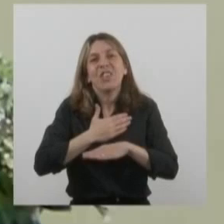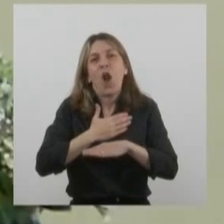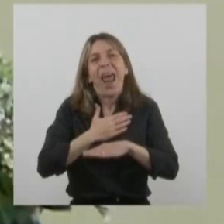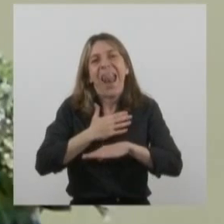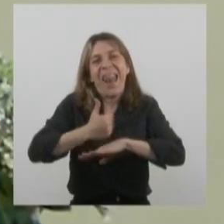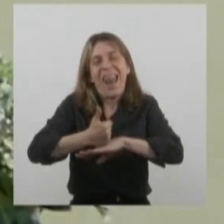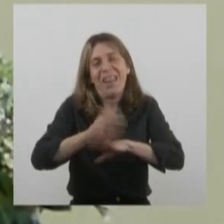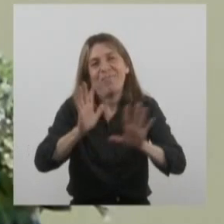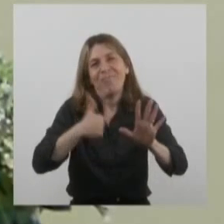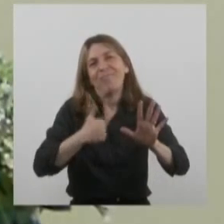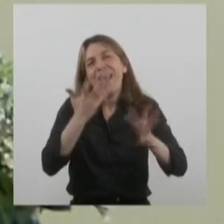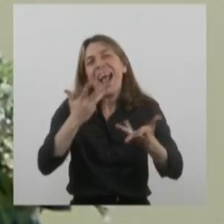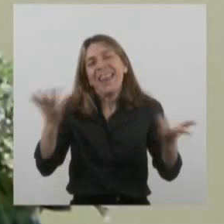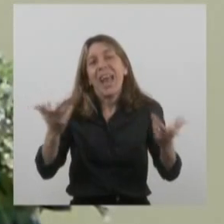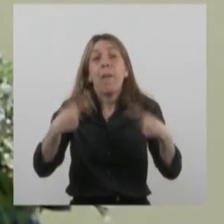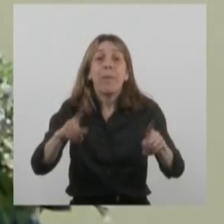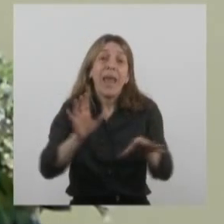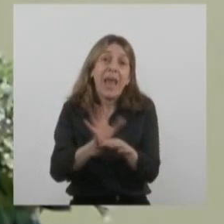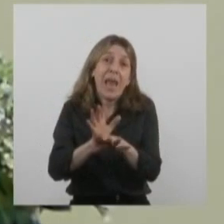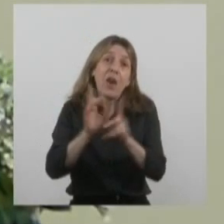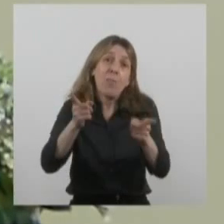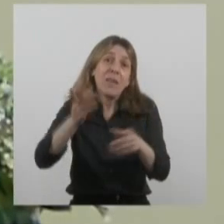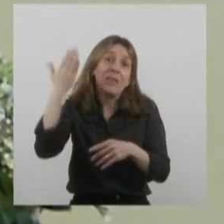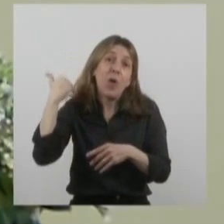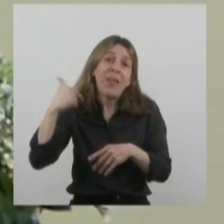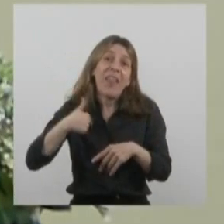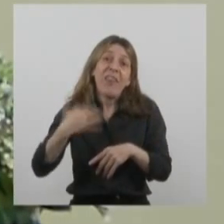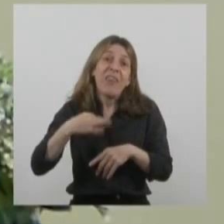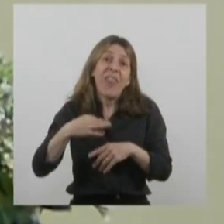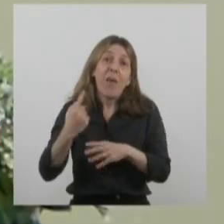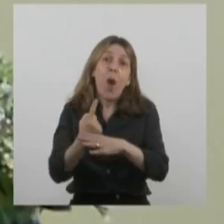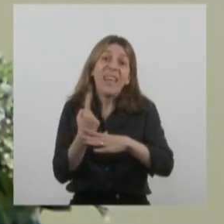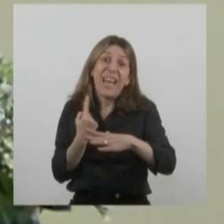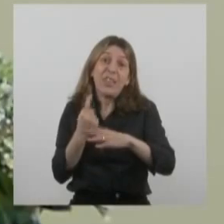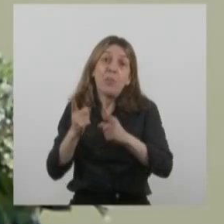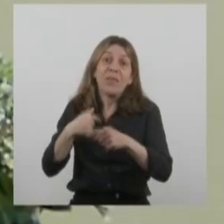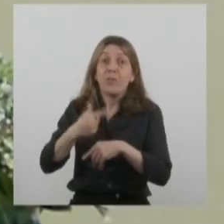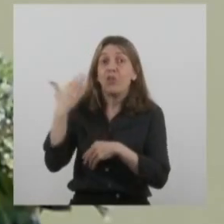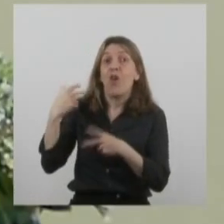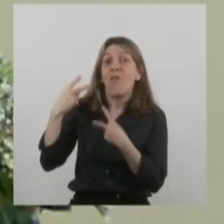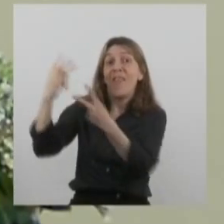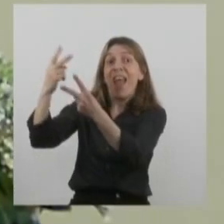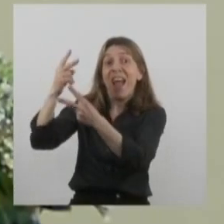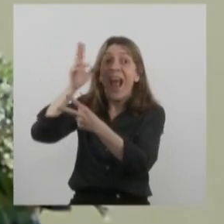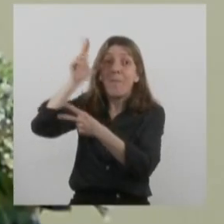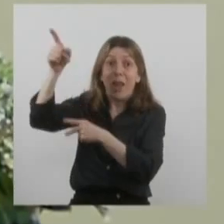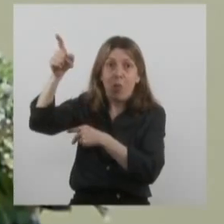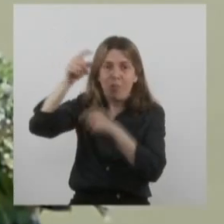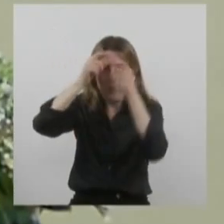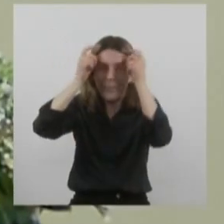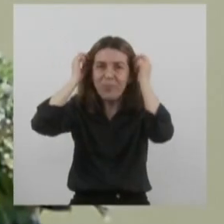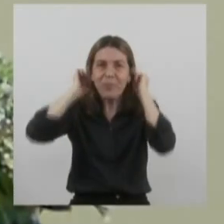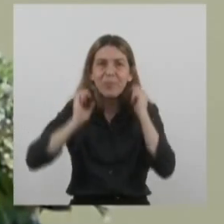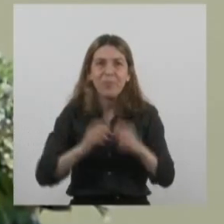encantado. Pero bueno, la prudencia indica que tengo que guardar estos días de aislamiento después de mi viaje a Perú.